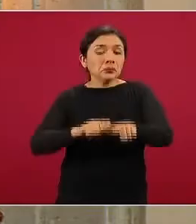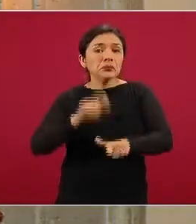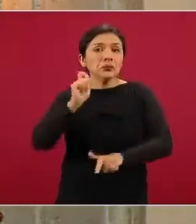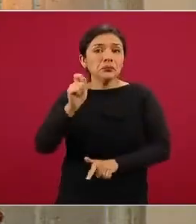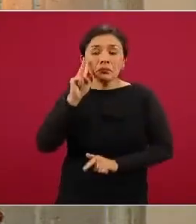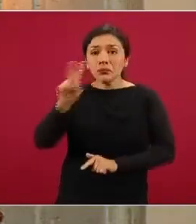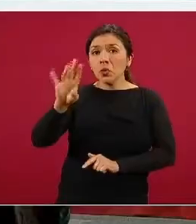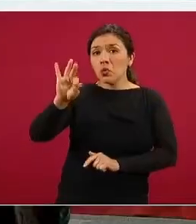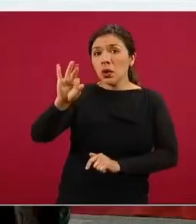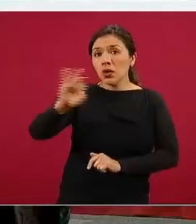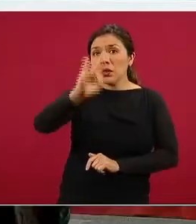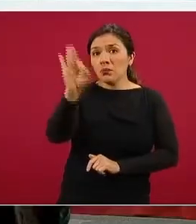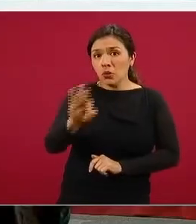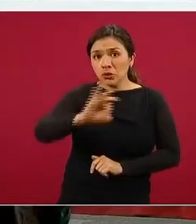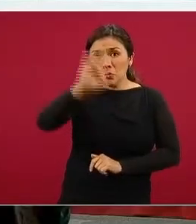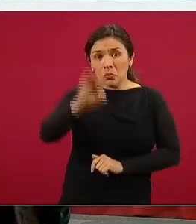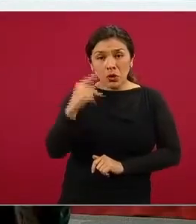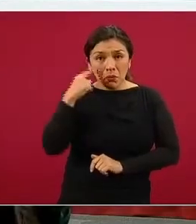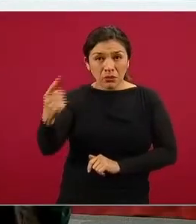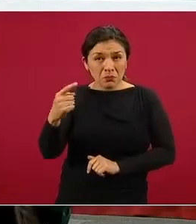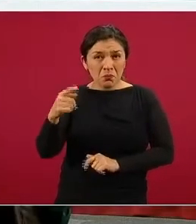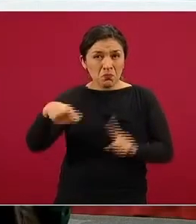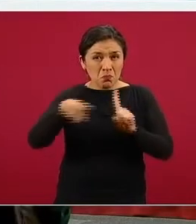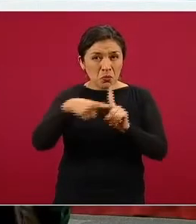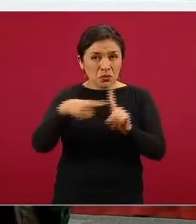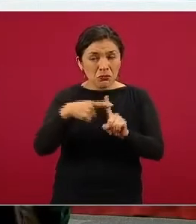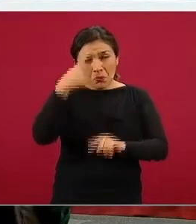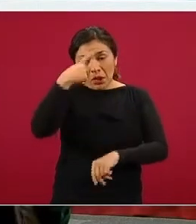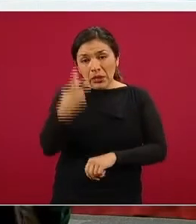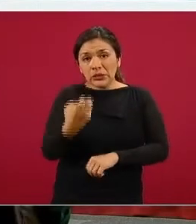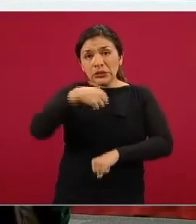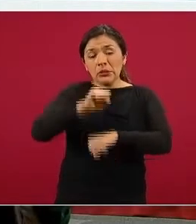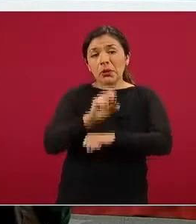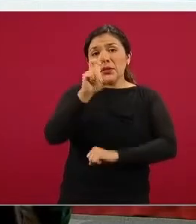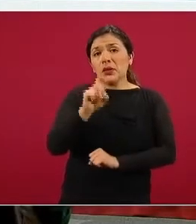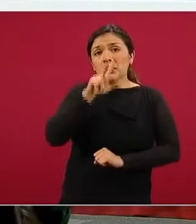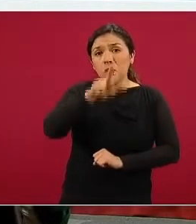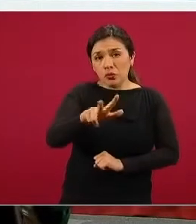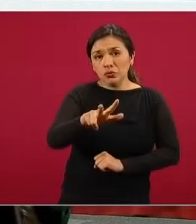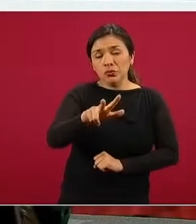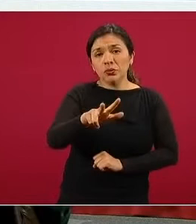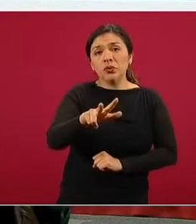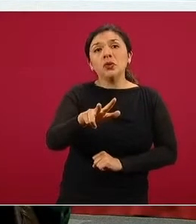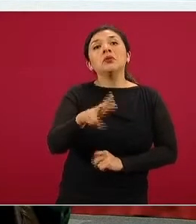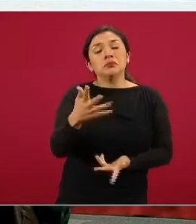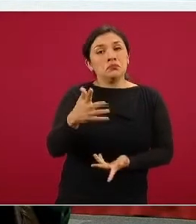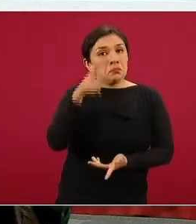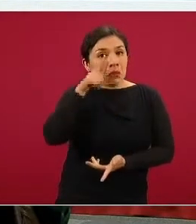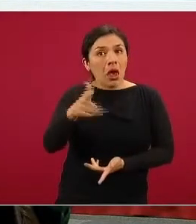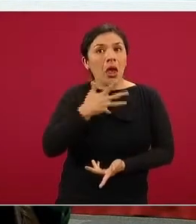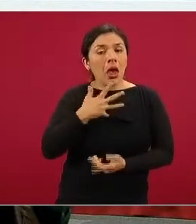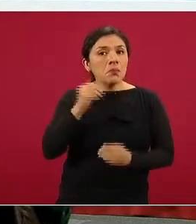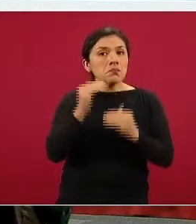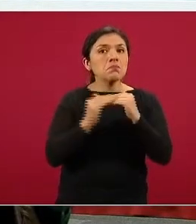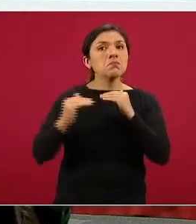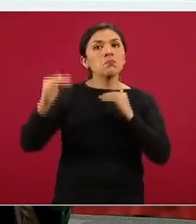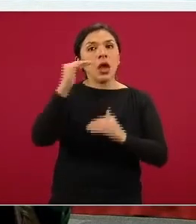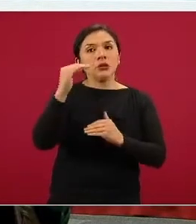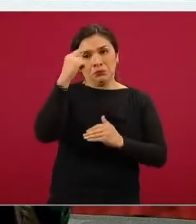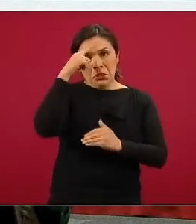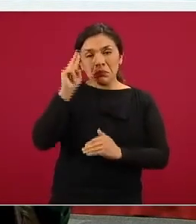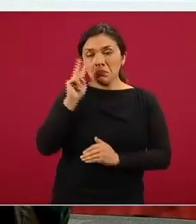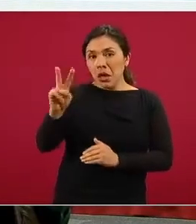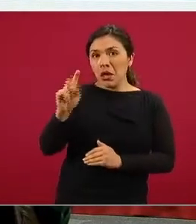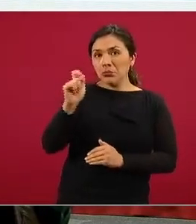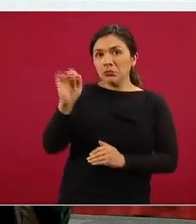Continúa siendo de 40% este porcentaje de positividad para la semana 38, ya evidenciamos un incremento en el